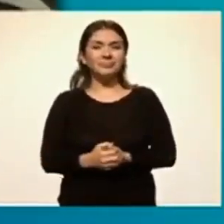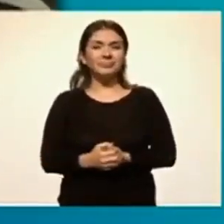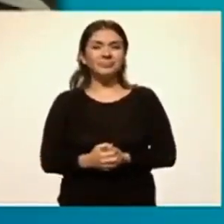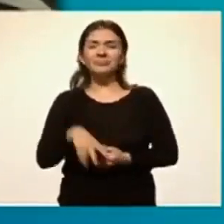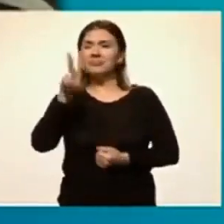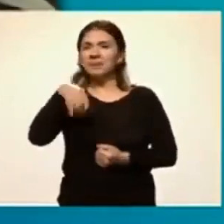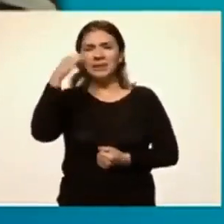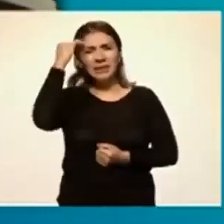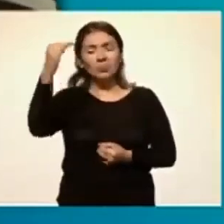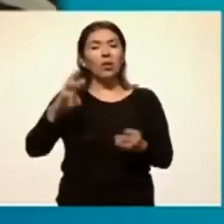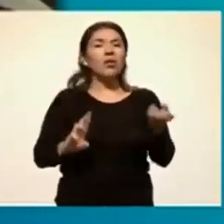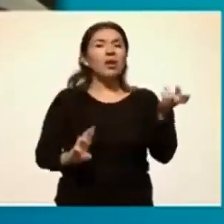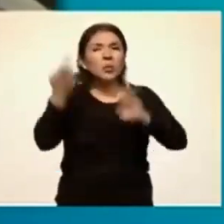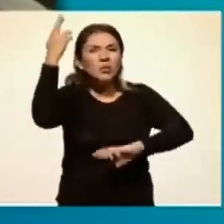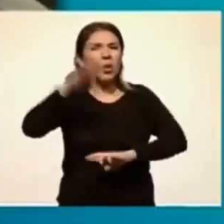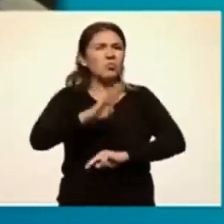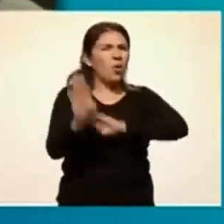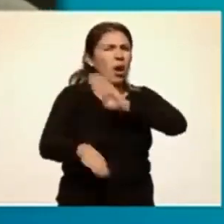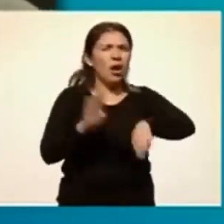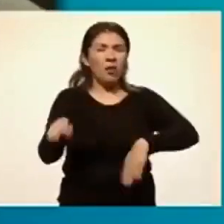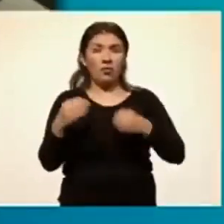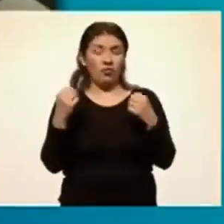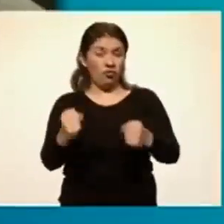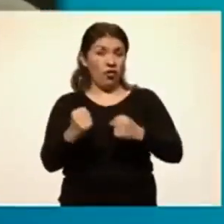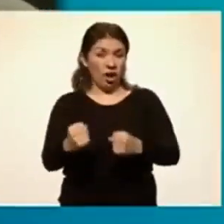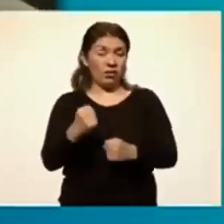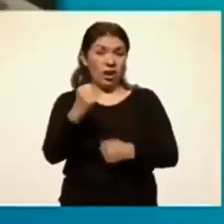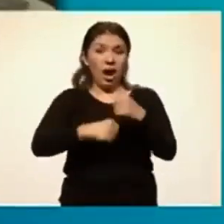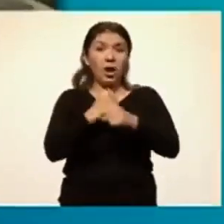Fue una época de revoluciones y de muerte muy fuerte en México en